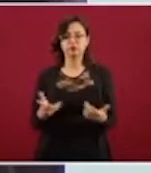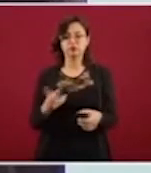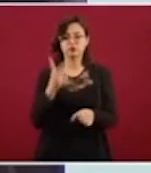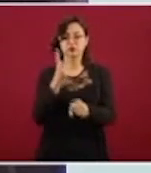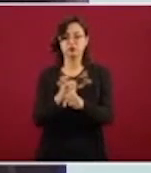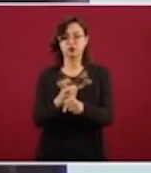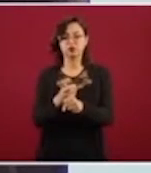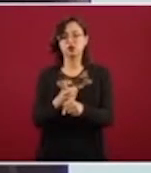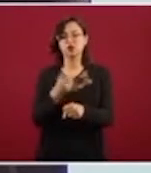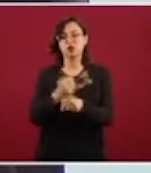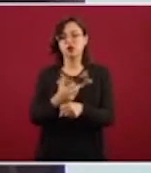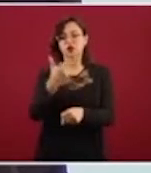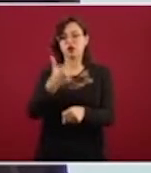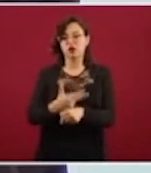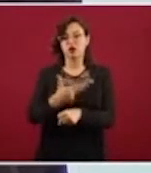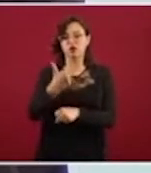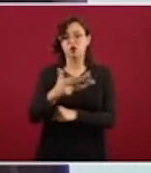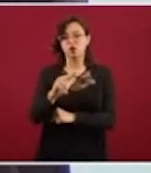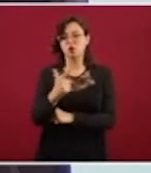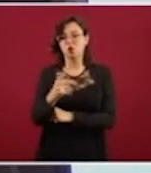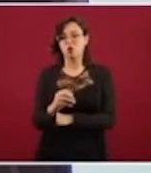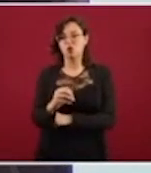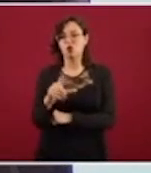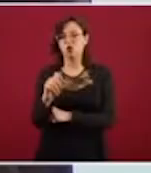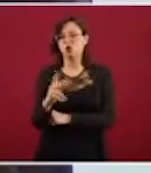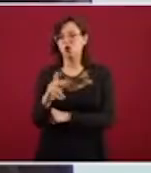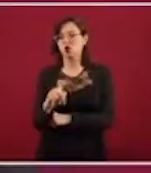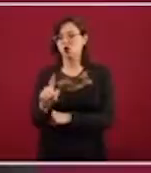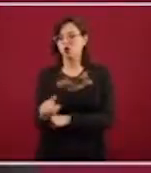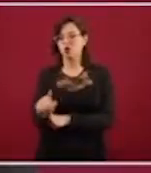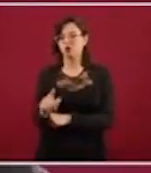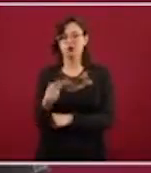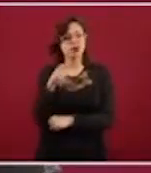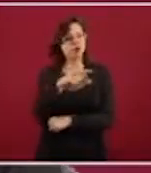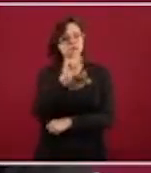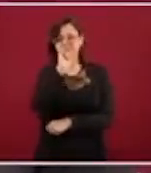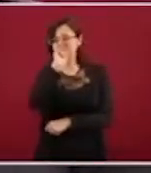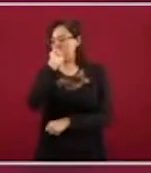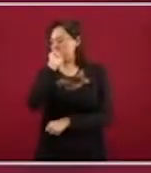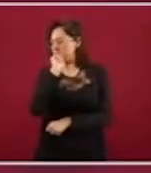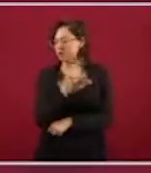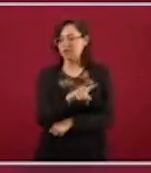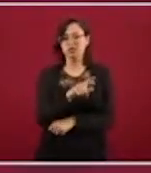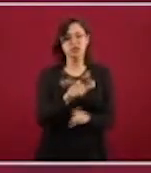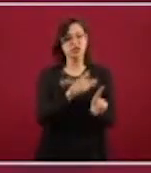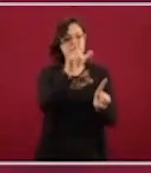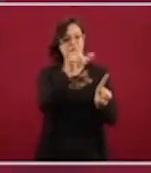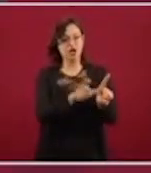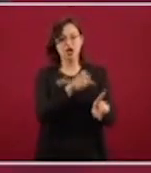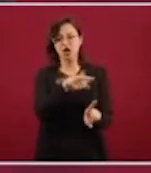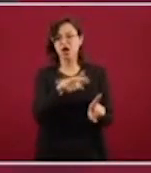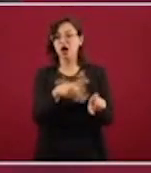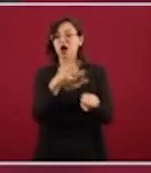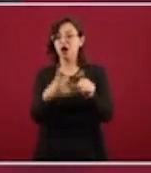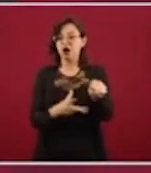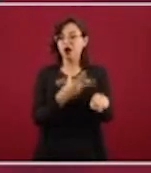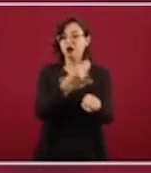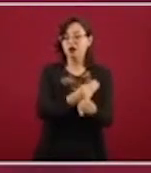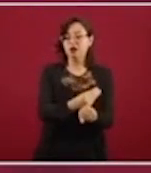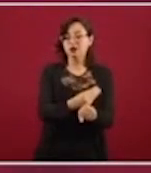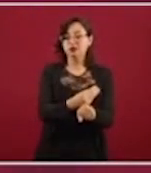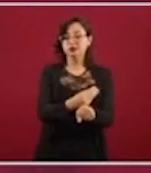subsecretario Hugo López-Gatell, lo mismo, y él además con un añadido